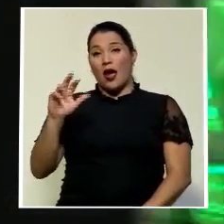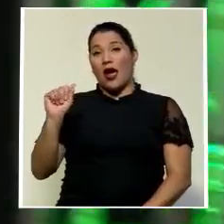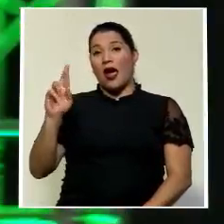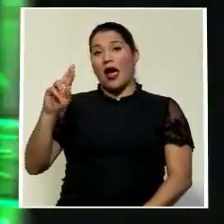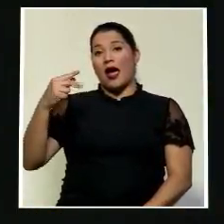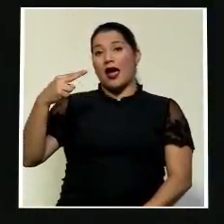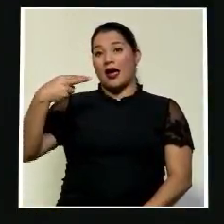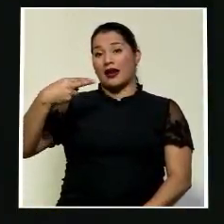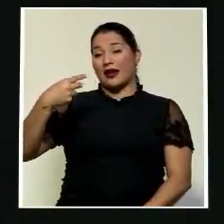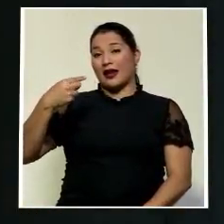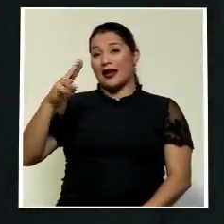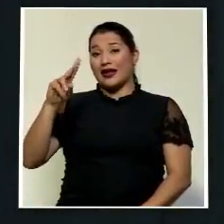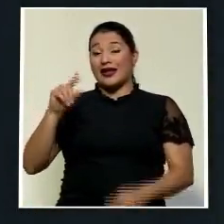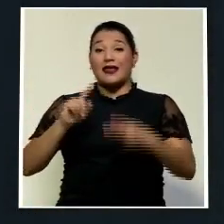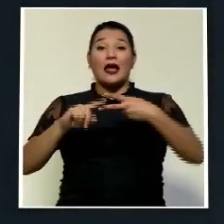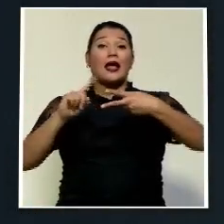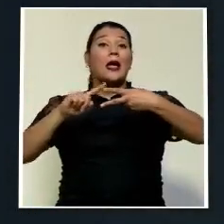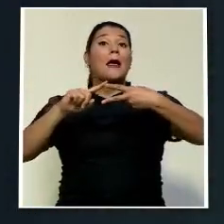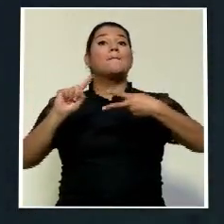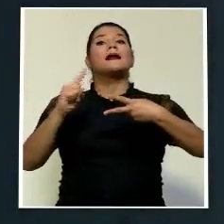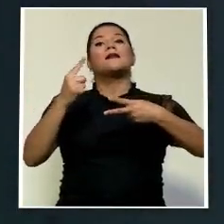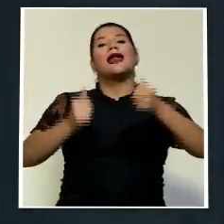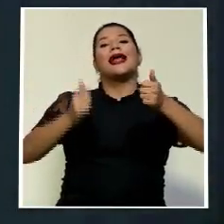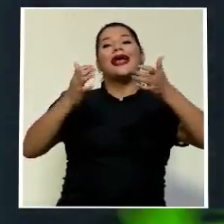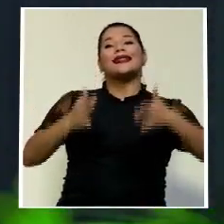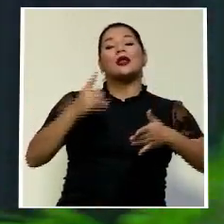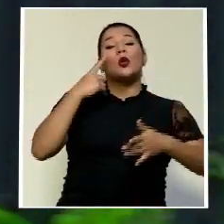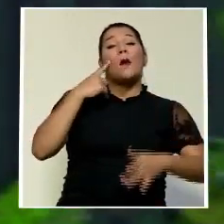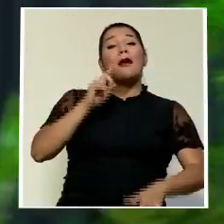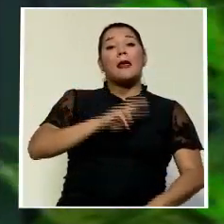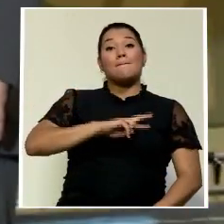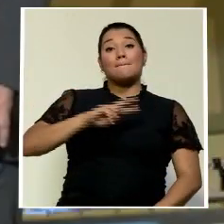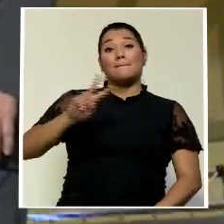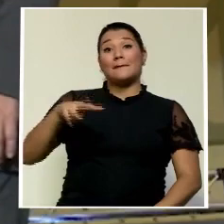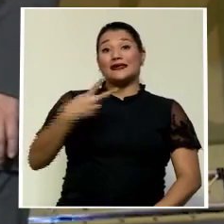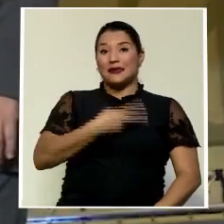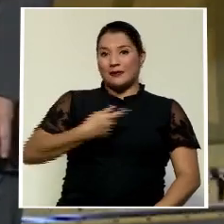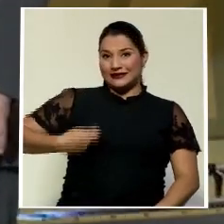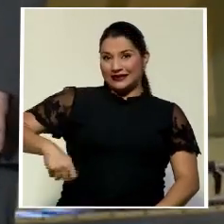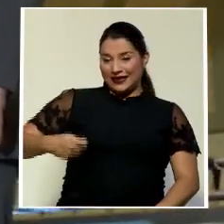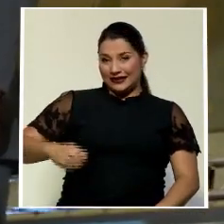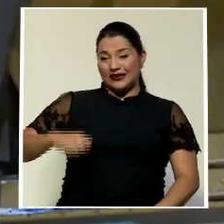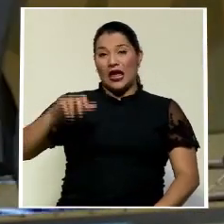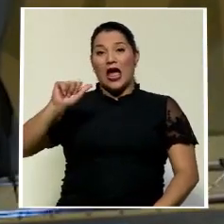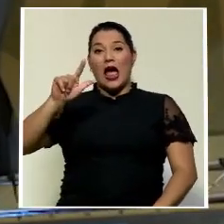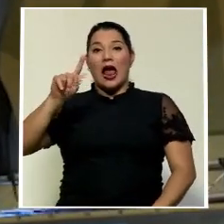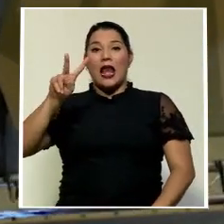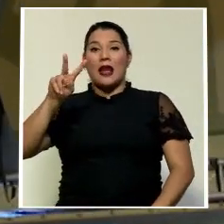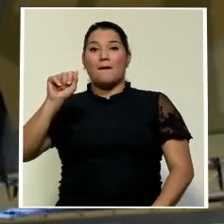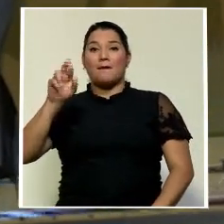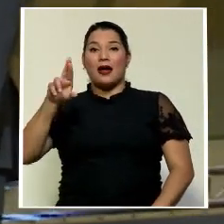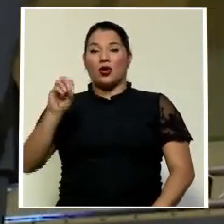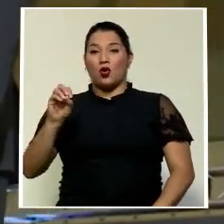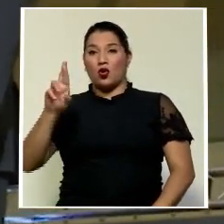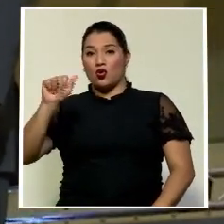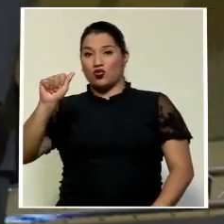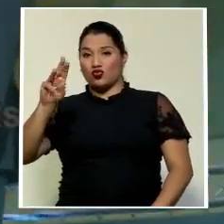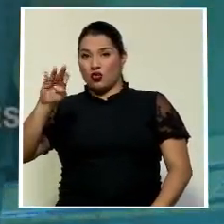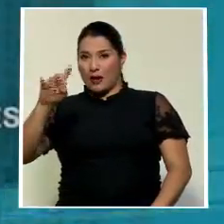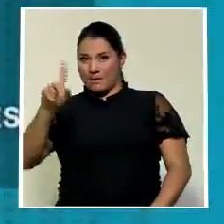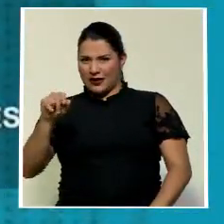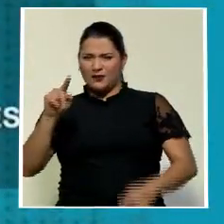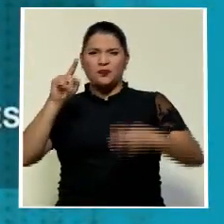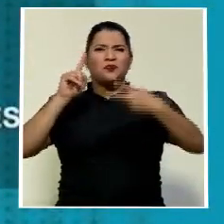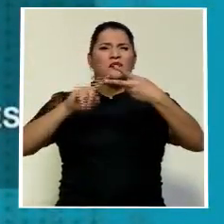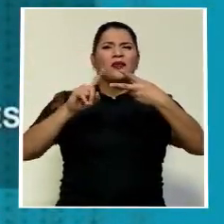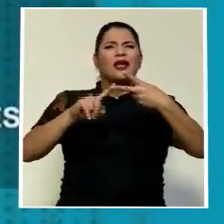a vicepresidente, Álvaro Ramírez, en esta calidad. Veamos qué hace cada uno de ellos. En el caso de